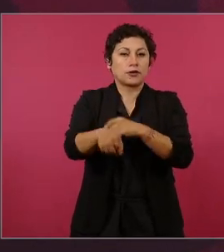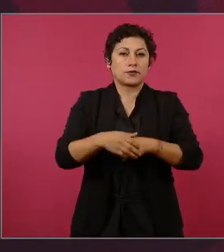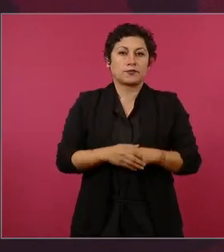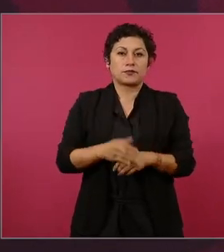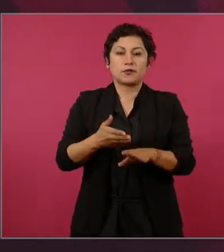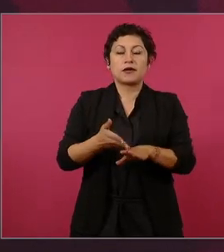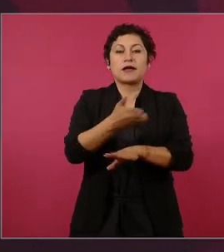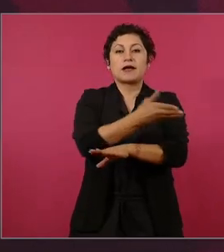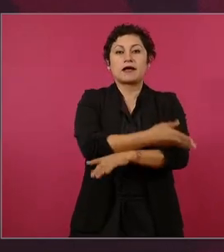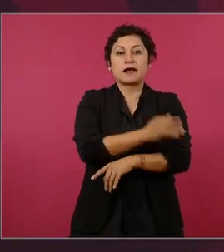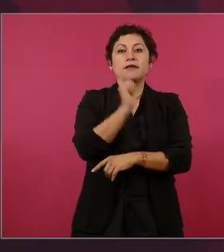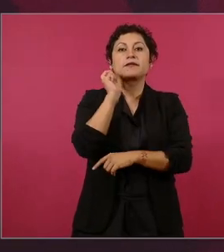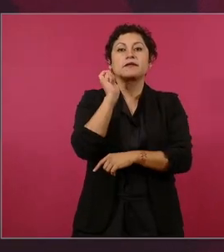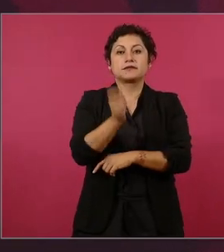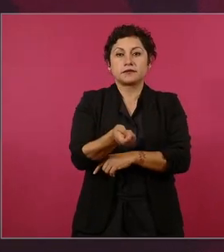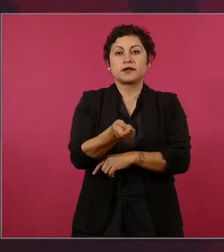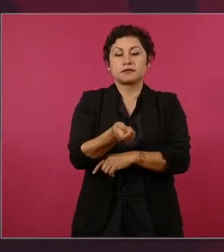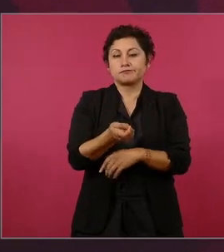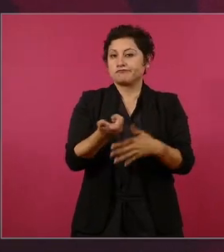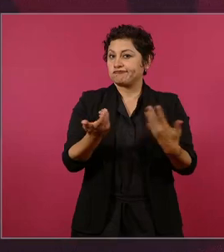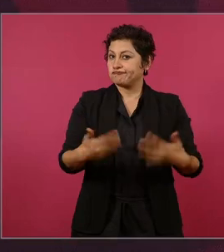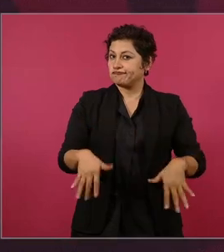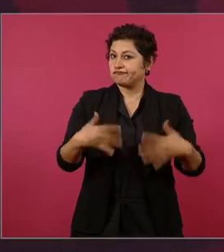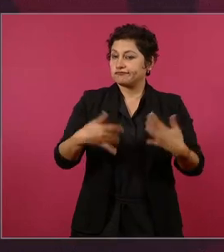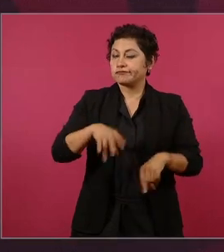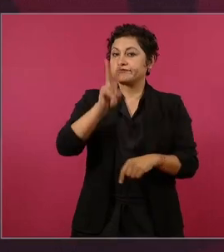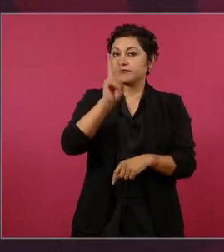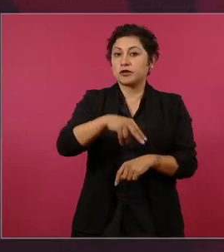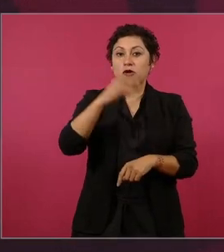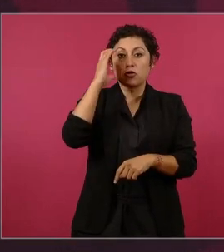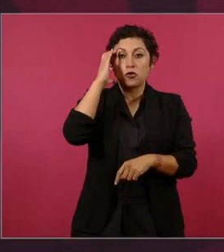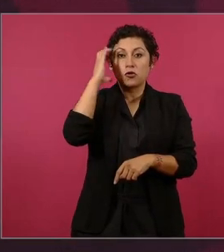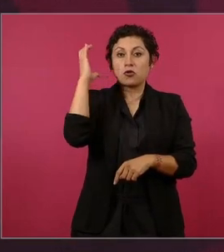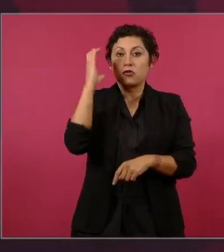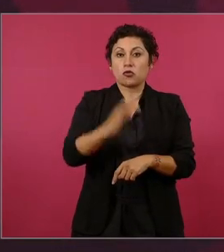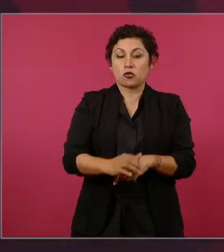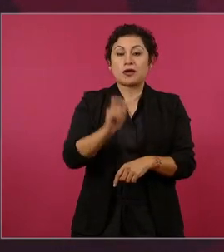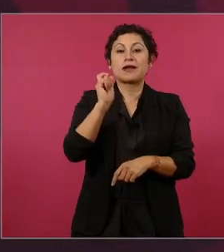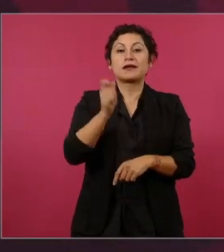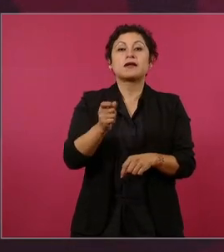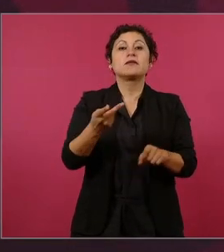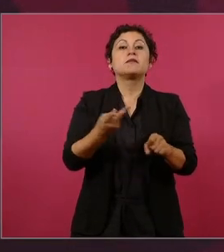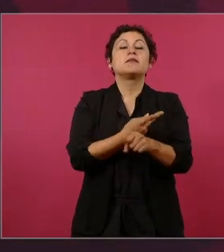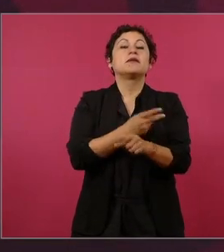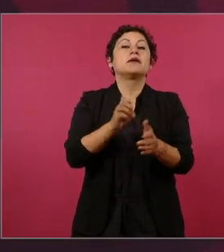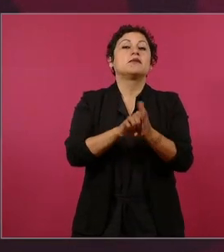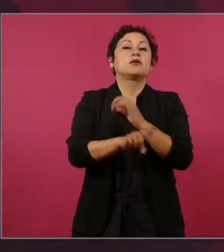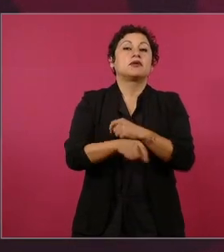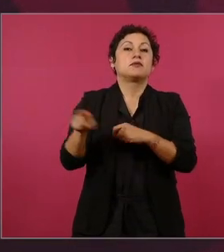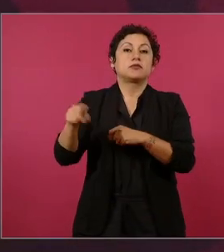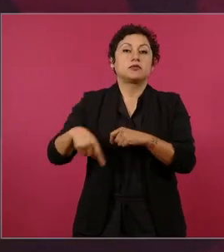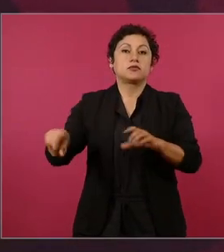la desaparición prácticamente de elegido.